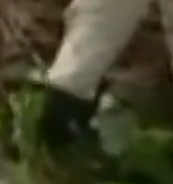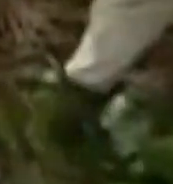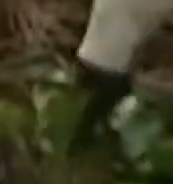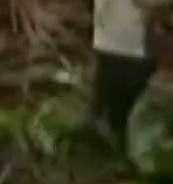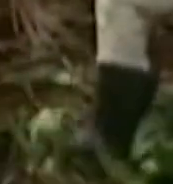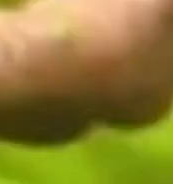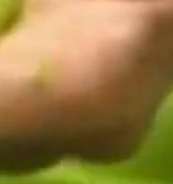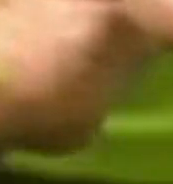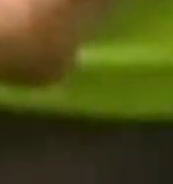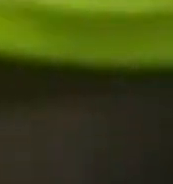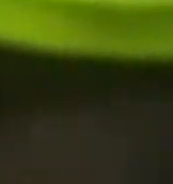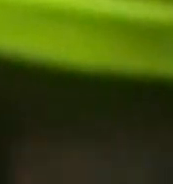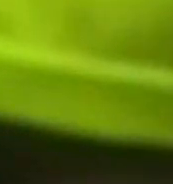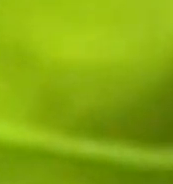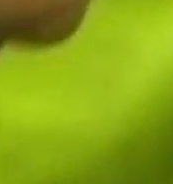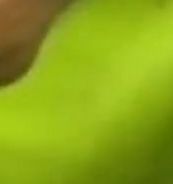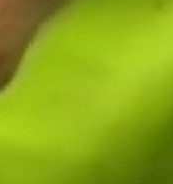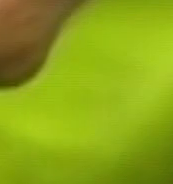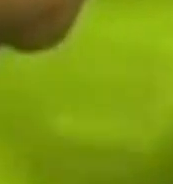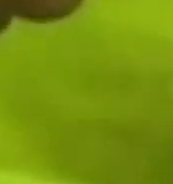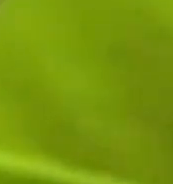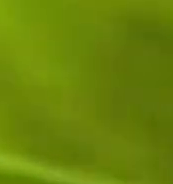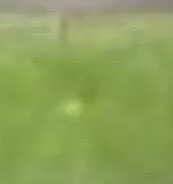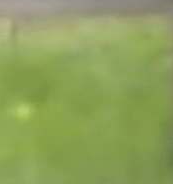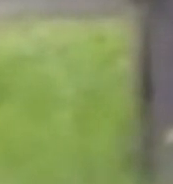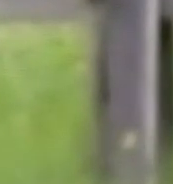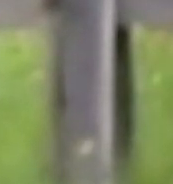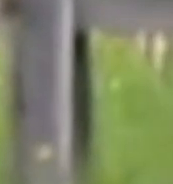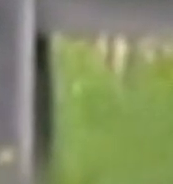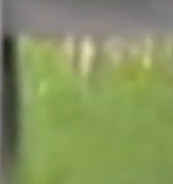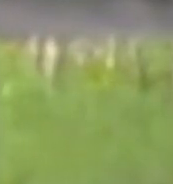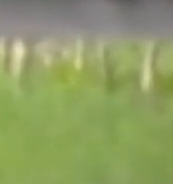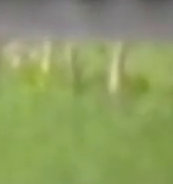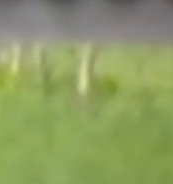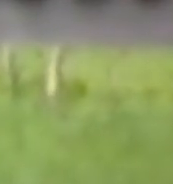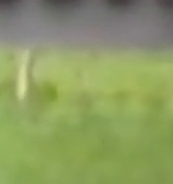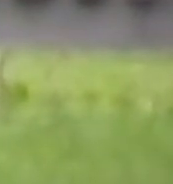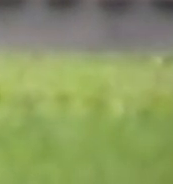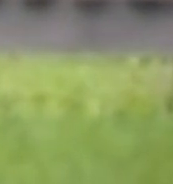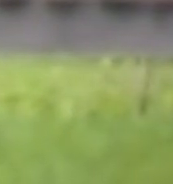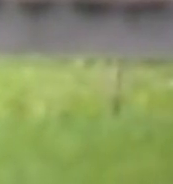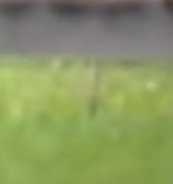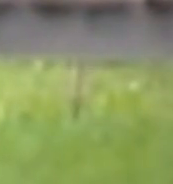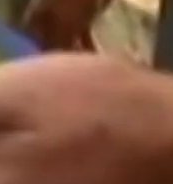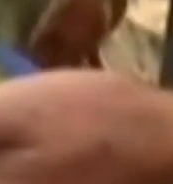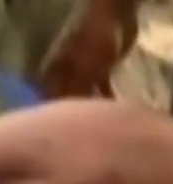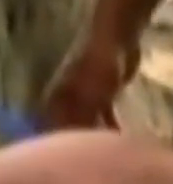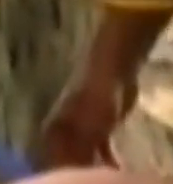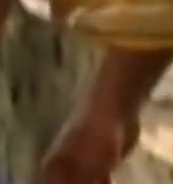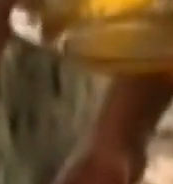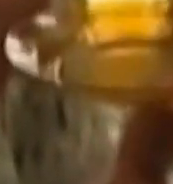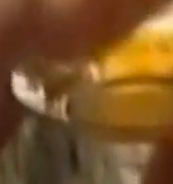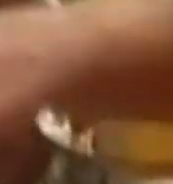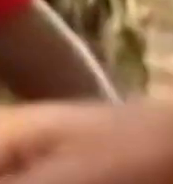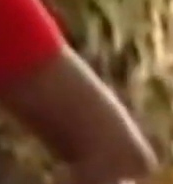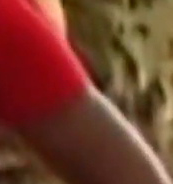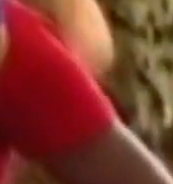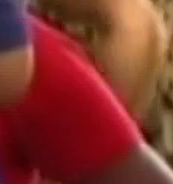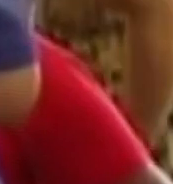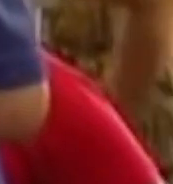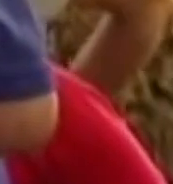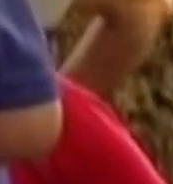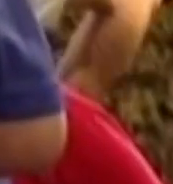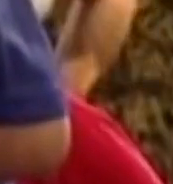talados, entre otras cosas, para producir soja, que se usa principalmente para alimentar a los animales. Es que el consumo